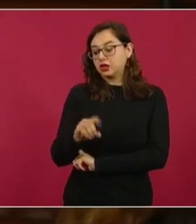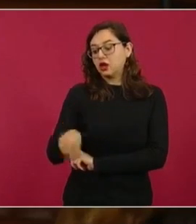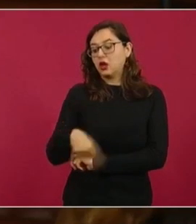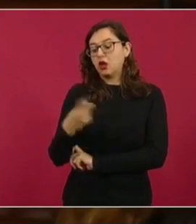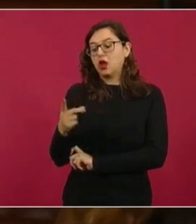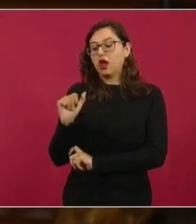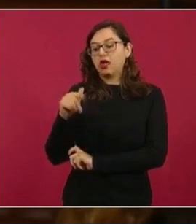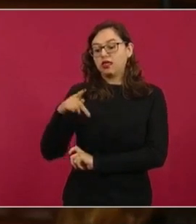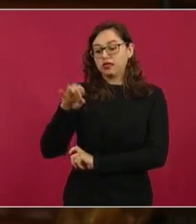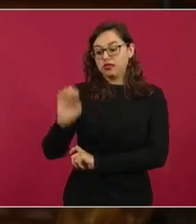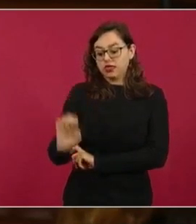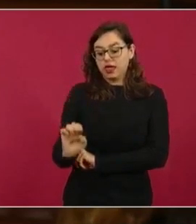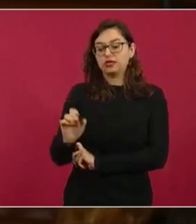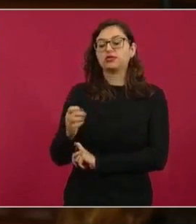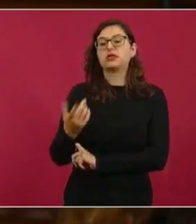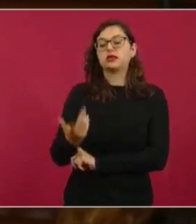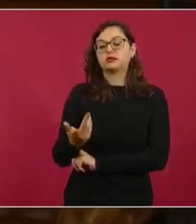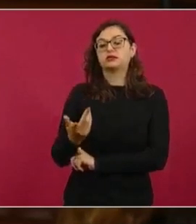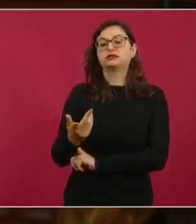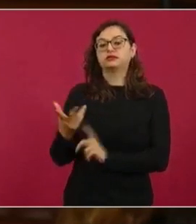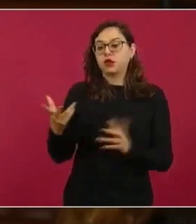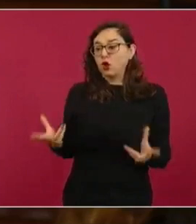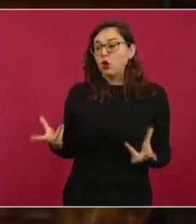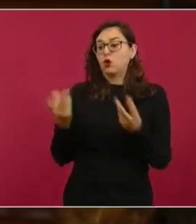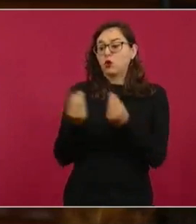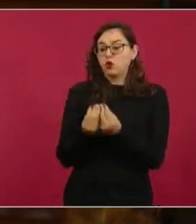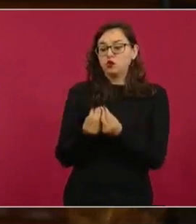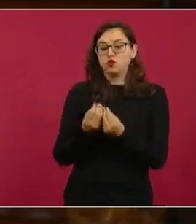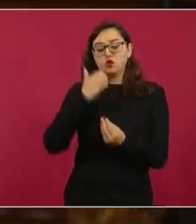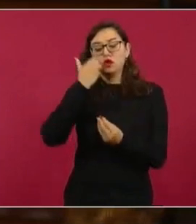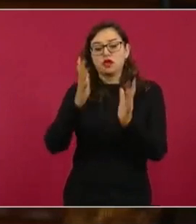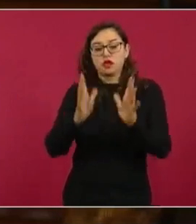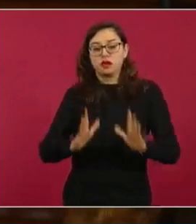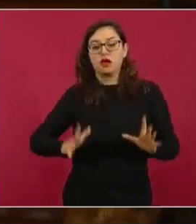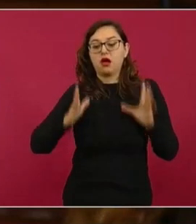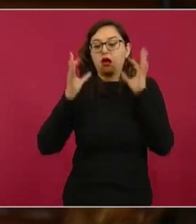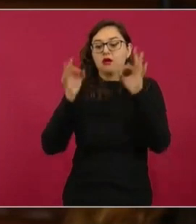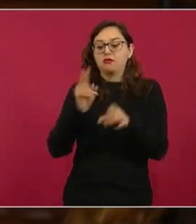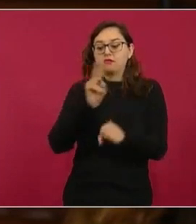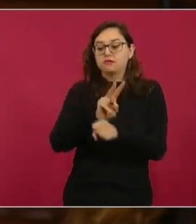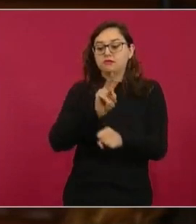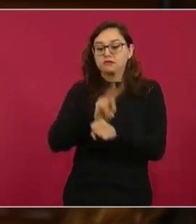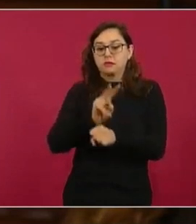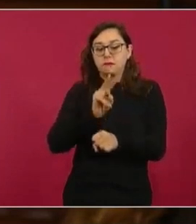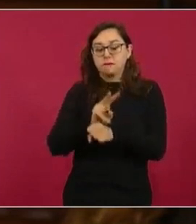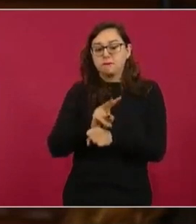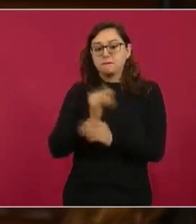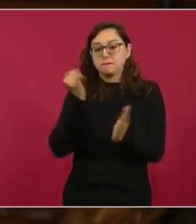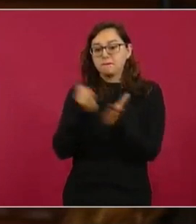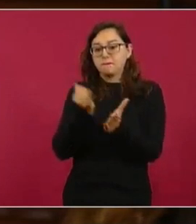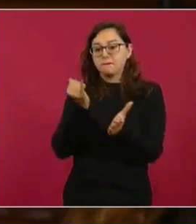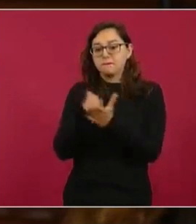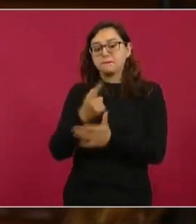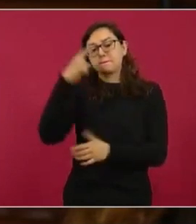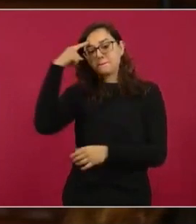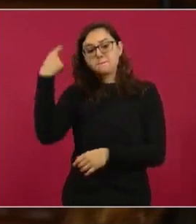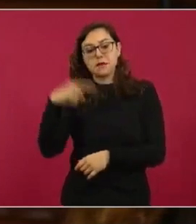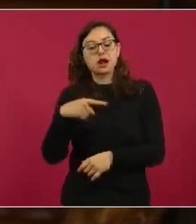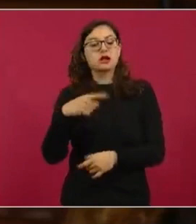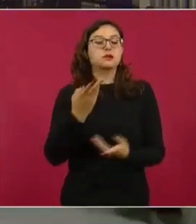gobernador del estado en ese momento de Veracruz, crear una auditoría fiscal para embargar cuentas bancarias, edificios